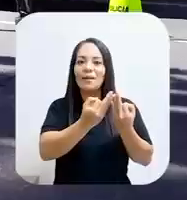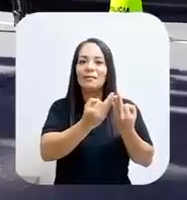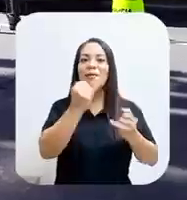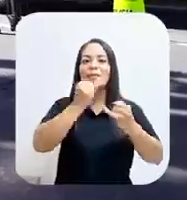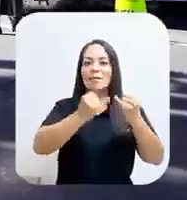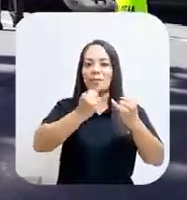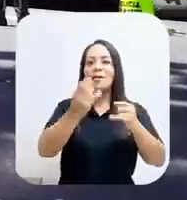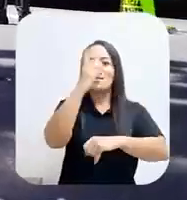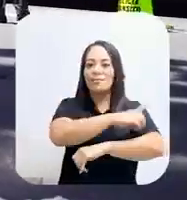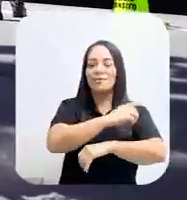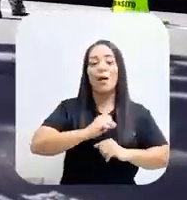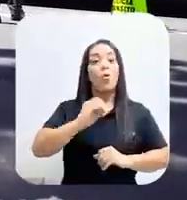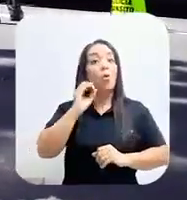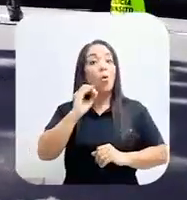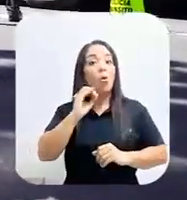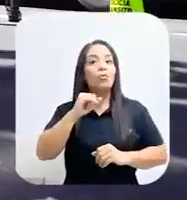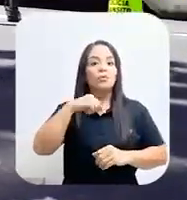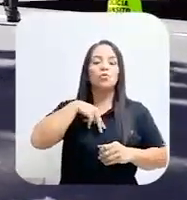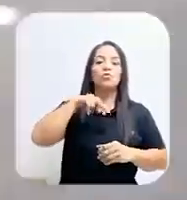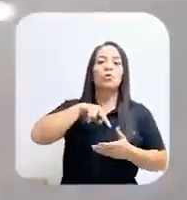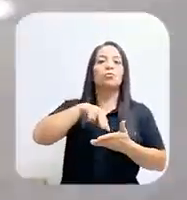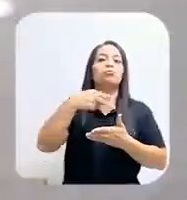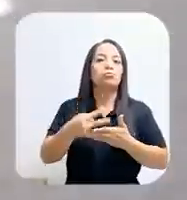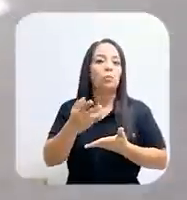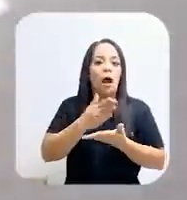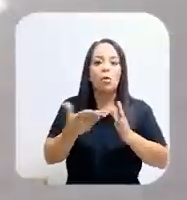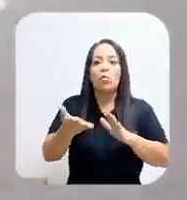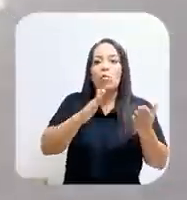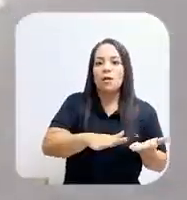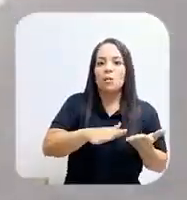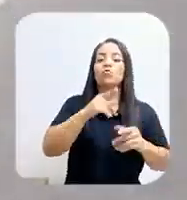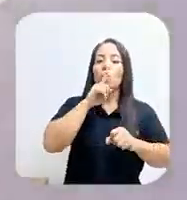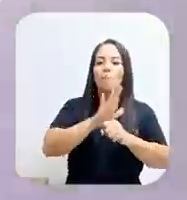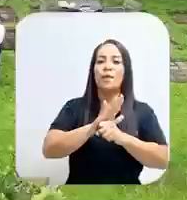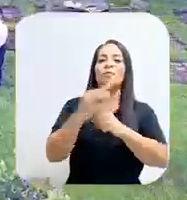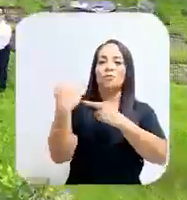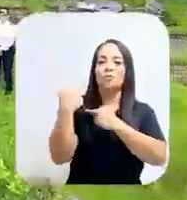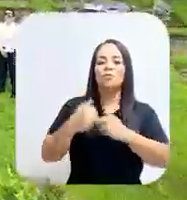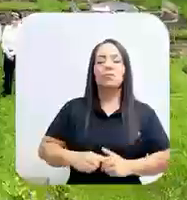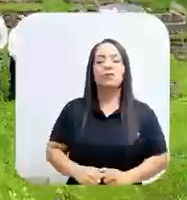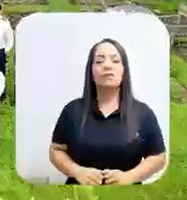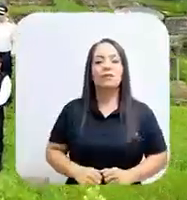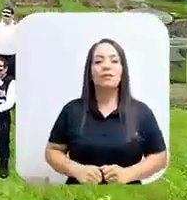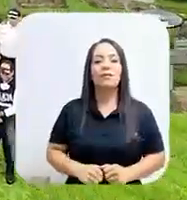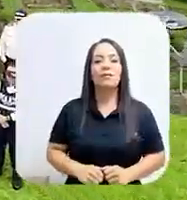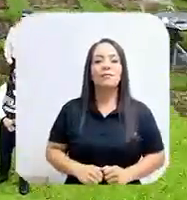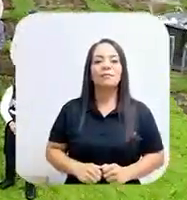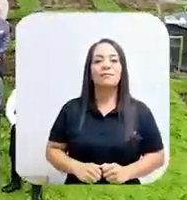terminar la jornada o si caeremos abatidos en el cumplimiento de nuestro deber.